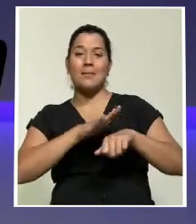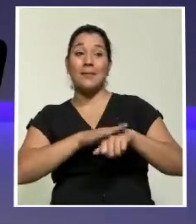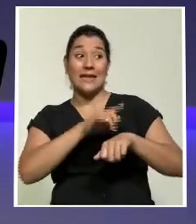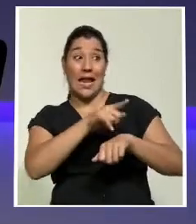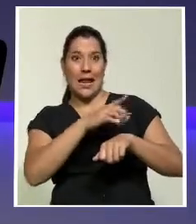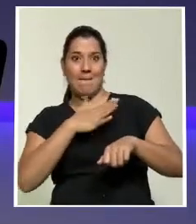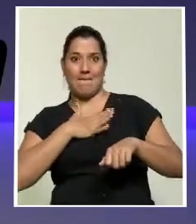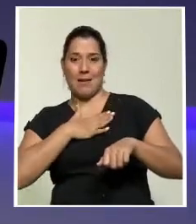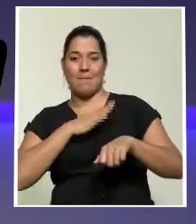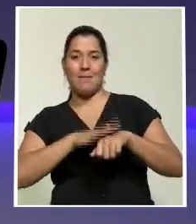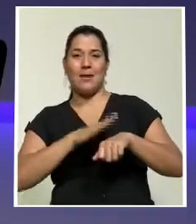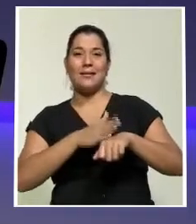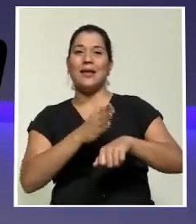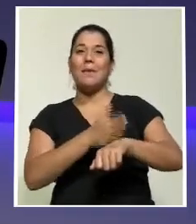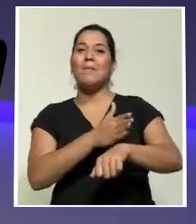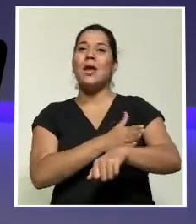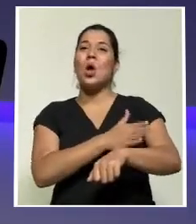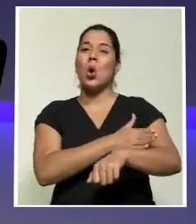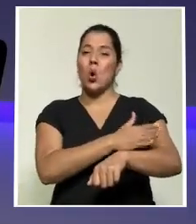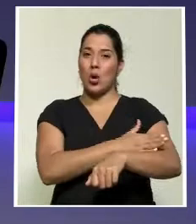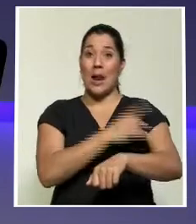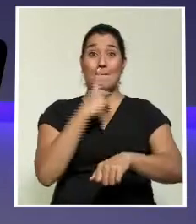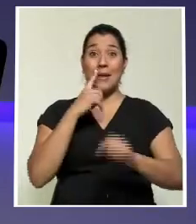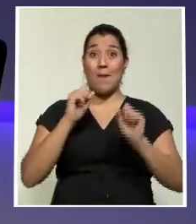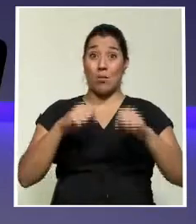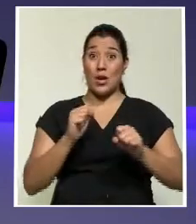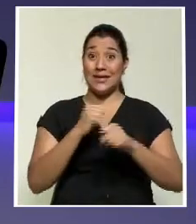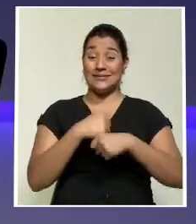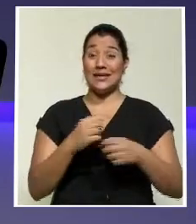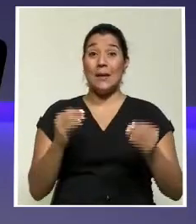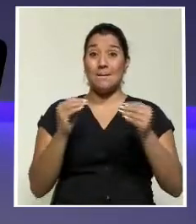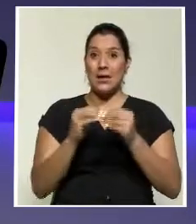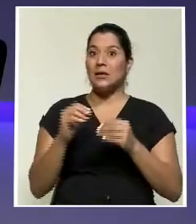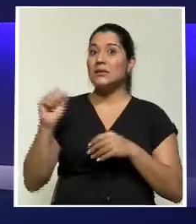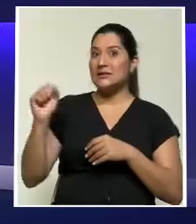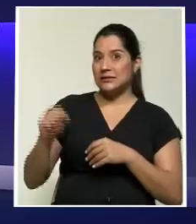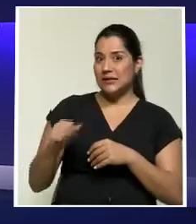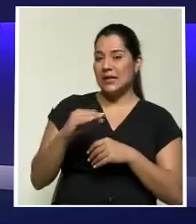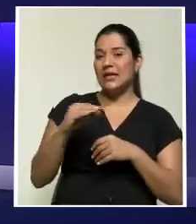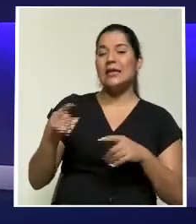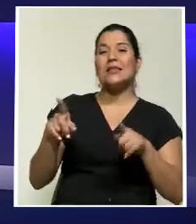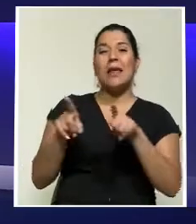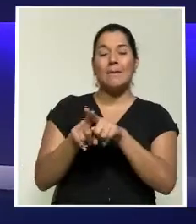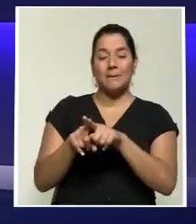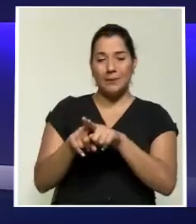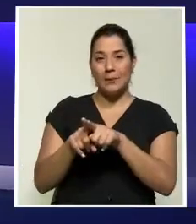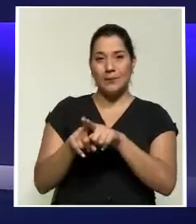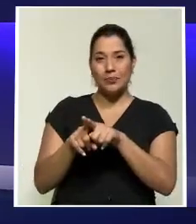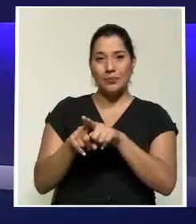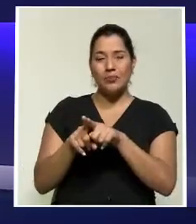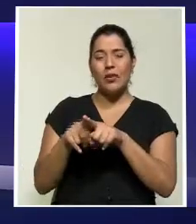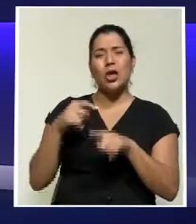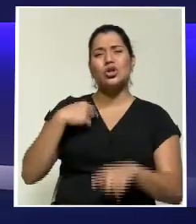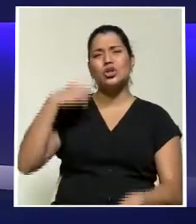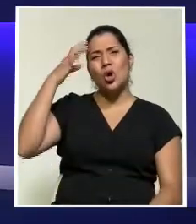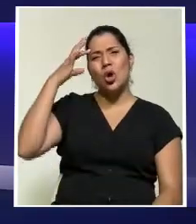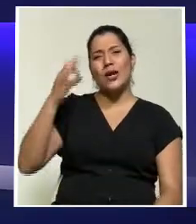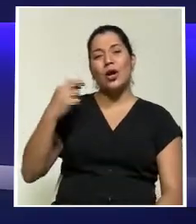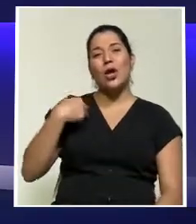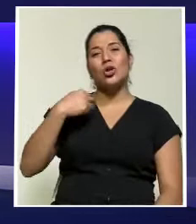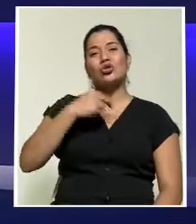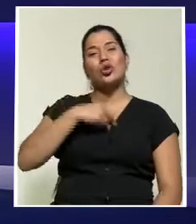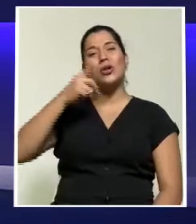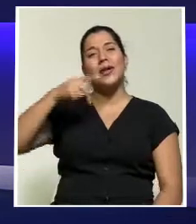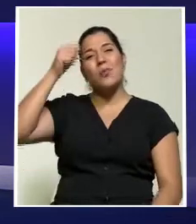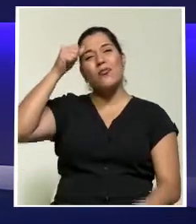ser un poquito más de lo que soy. Sí, y además, efectivamente, creo que tenemos que volver a